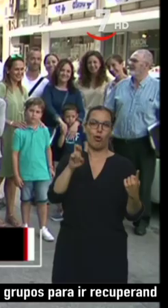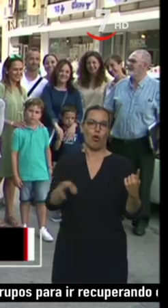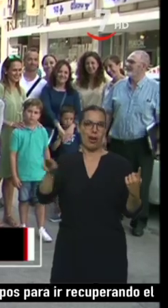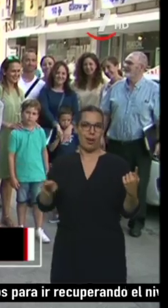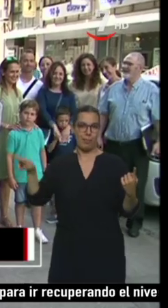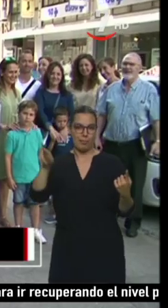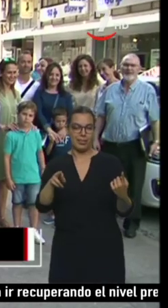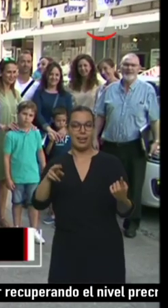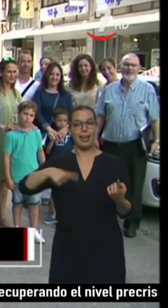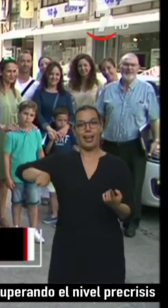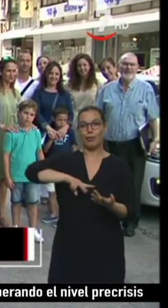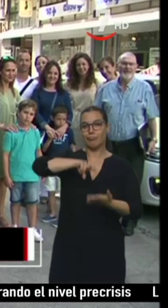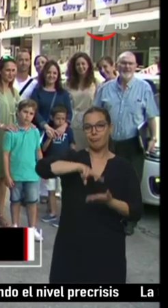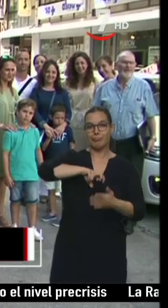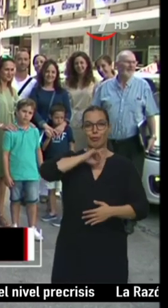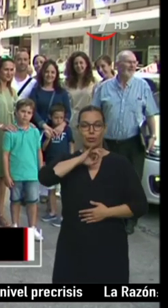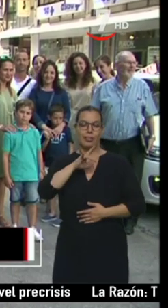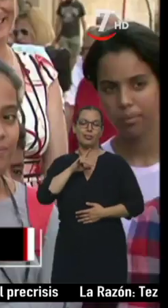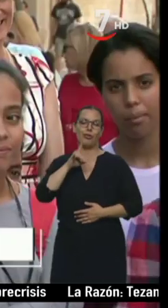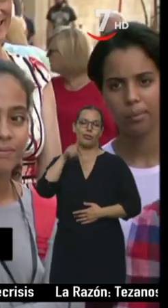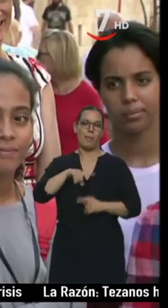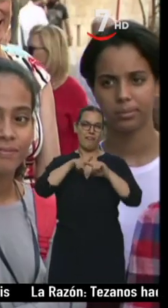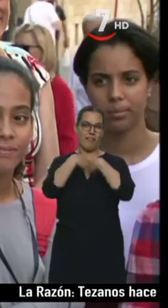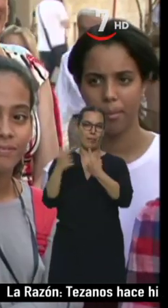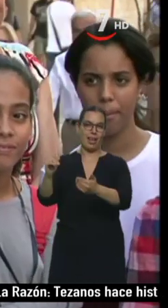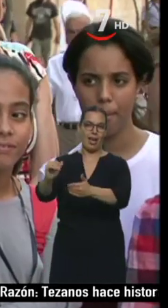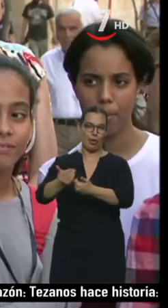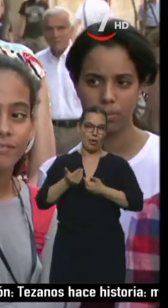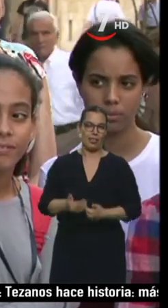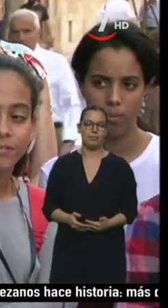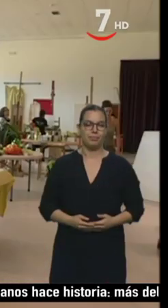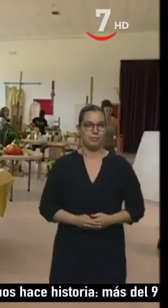para alegría de ellos y de sus familias de acogida.